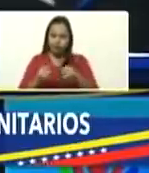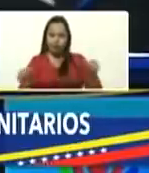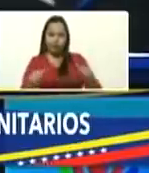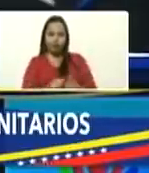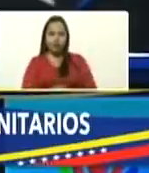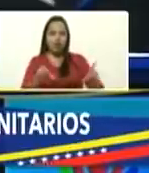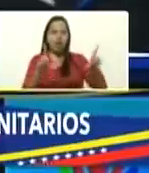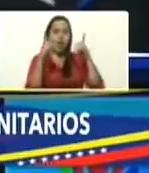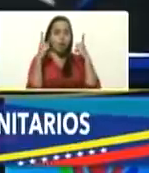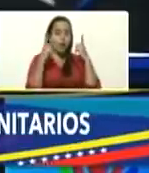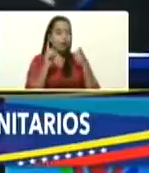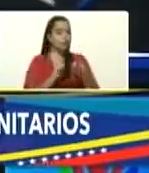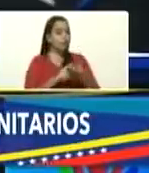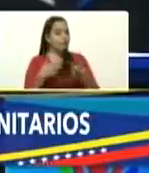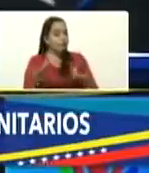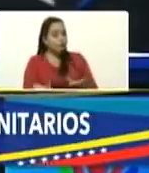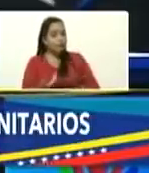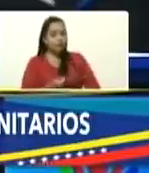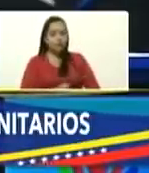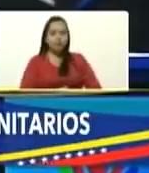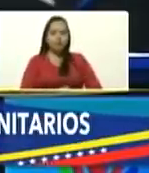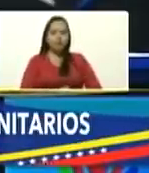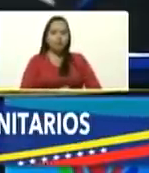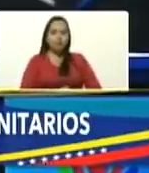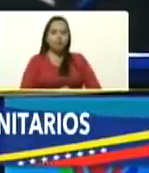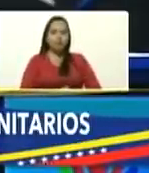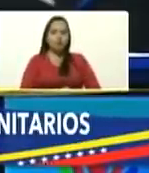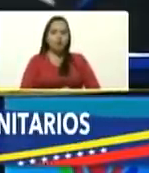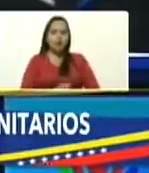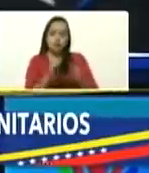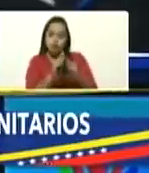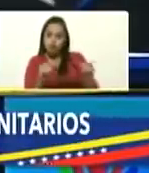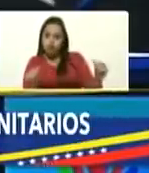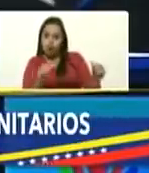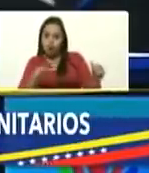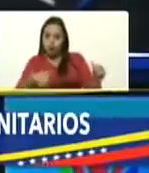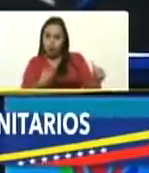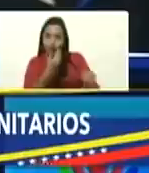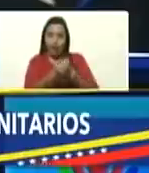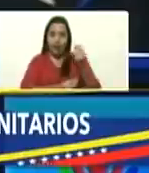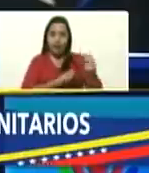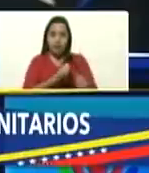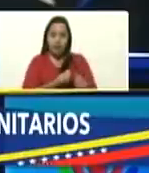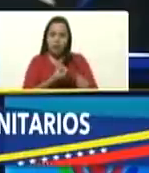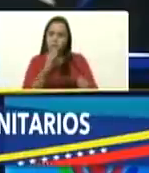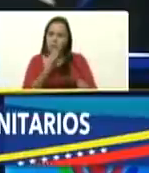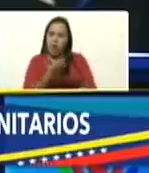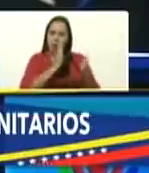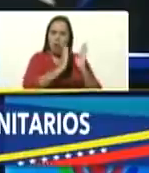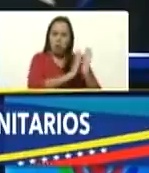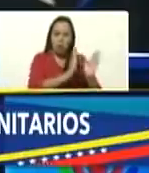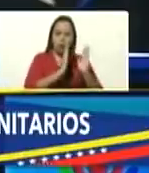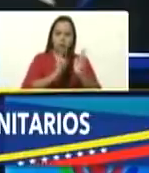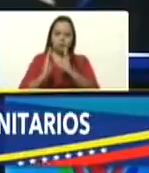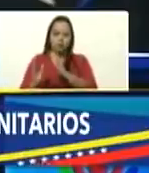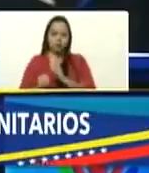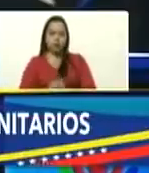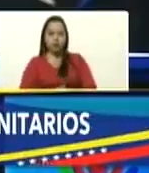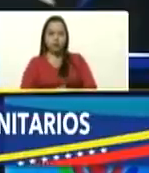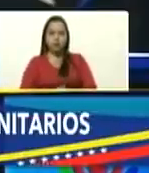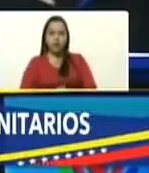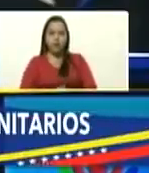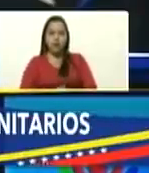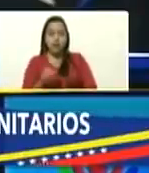La Guaira es un territorio que puede ser bien organizado de este